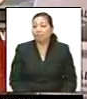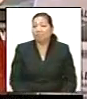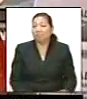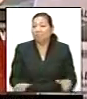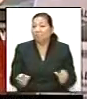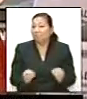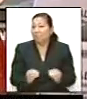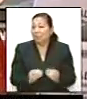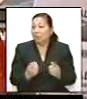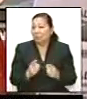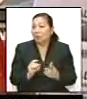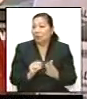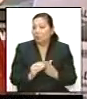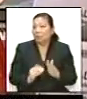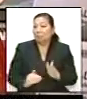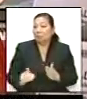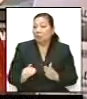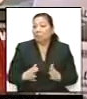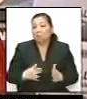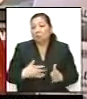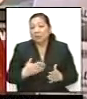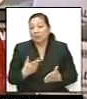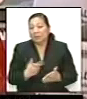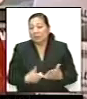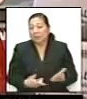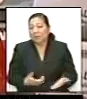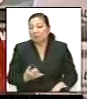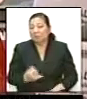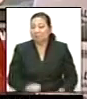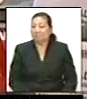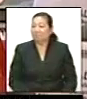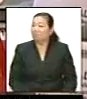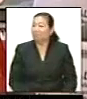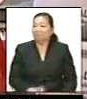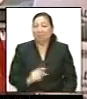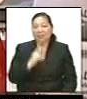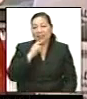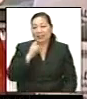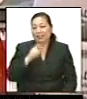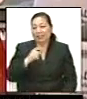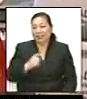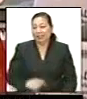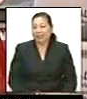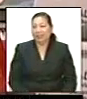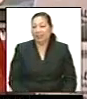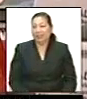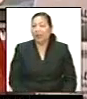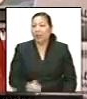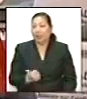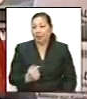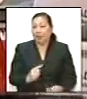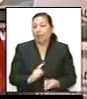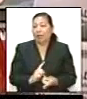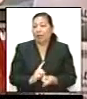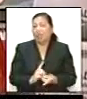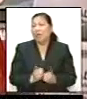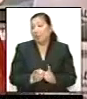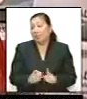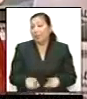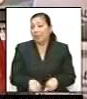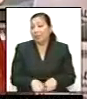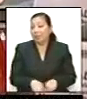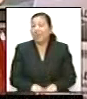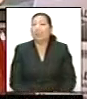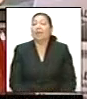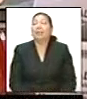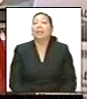de un acuerdo mucho mayor que puede que finalmente, no necesariamente porque hay otras variables que están en juego,